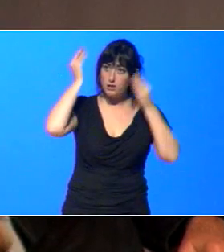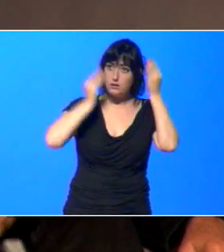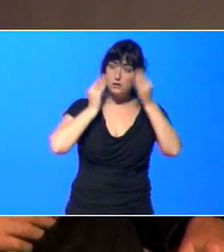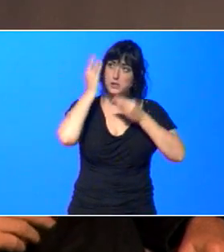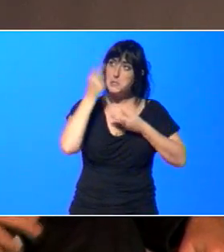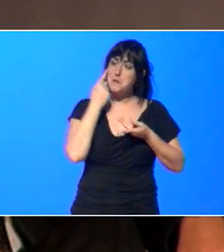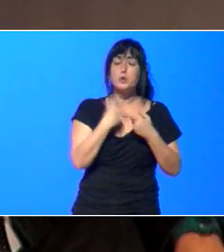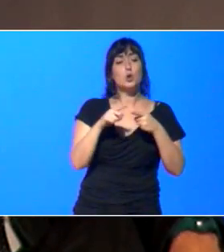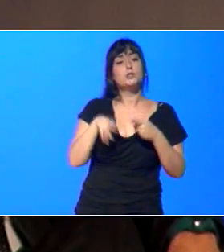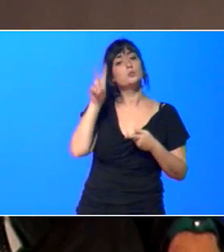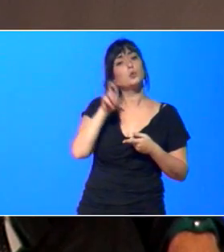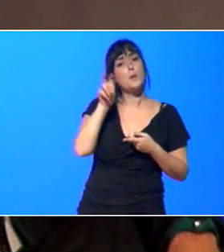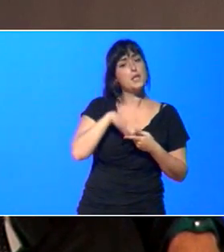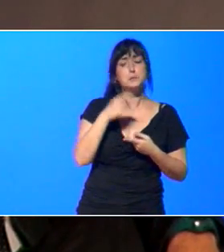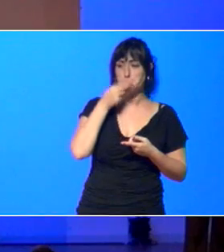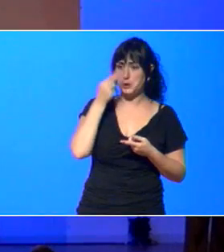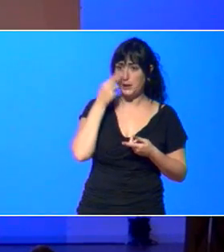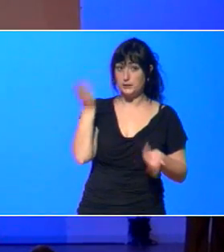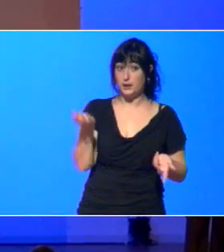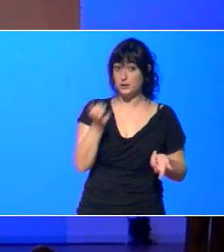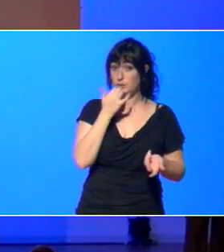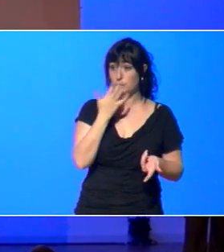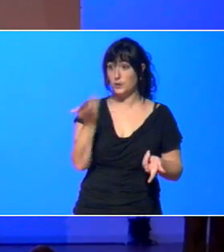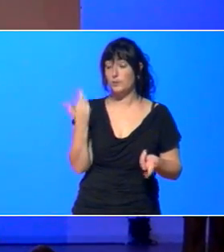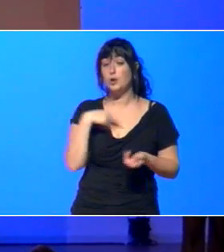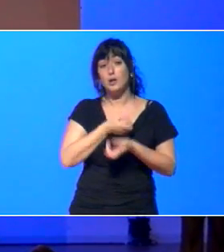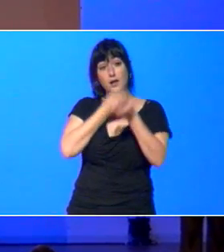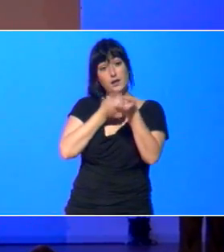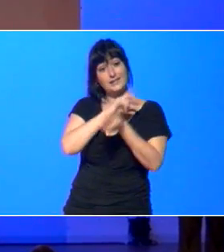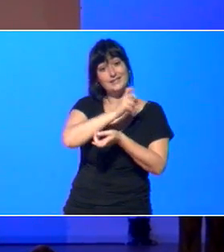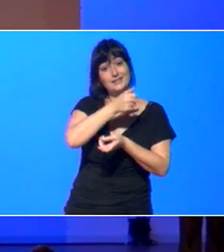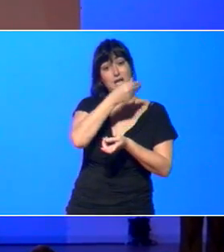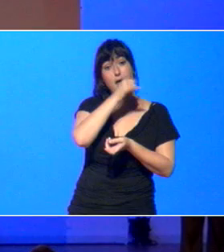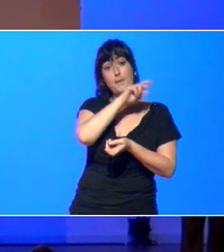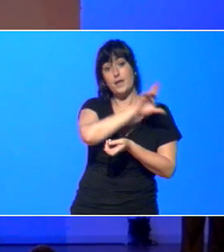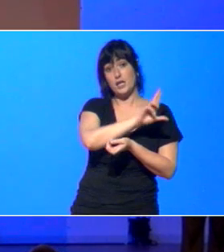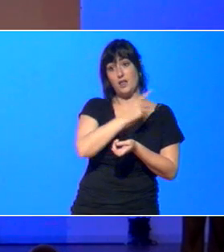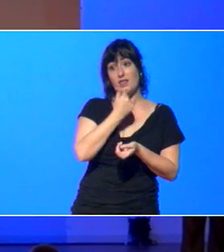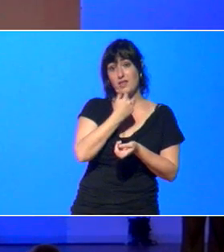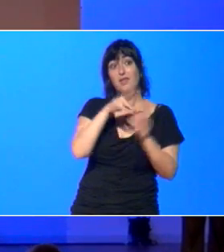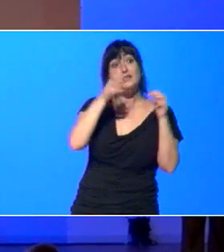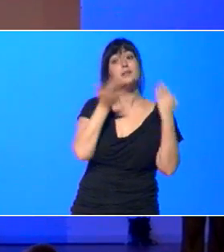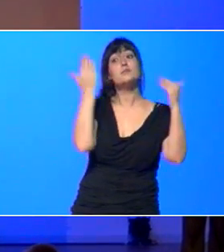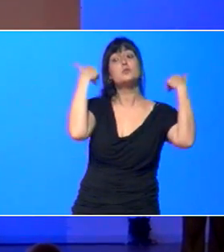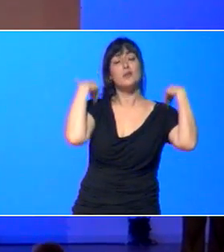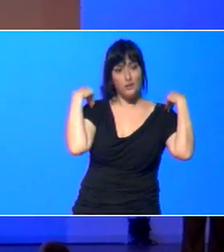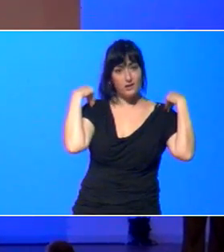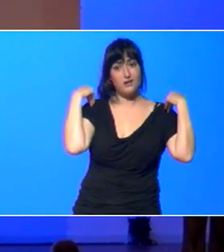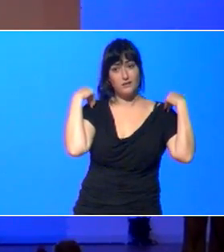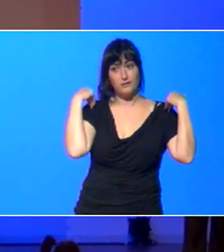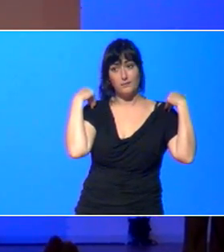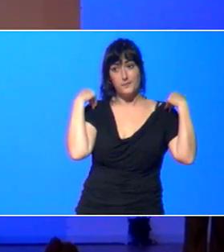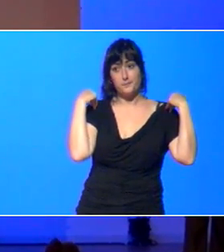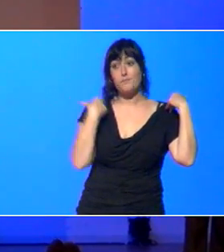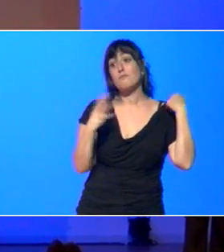muy interesante lo que ha dicho Javier, lo que nos habéis contado que ha dicho Javier sobre el tema de la responsabilidad o el